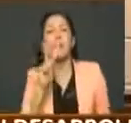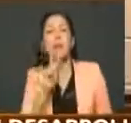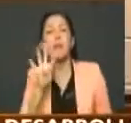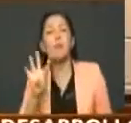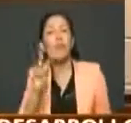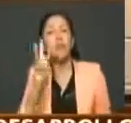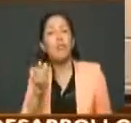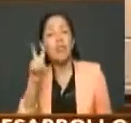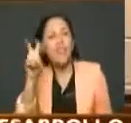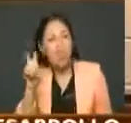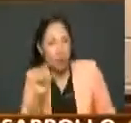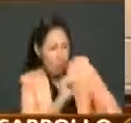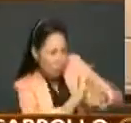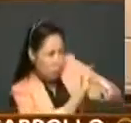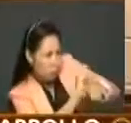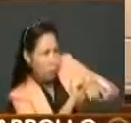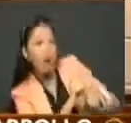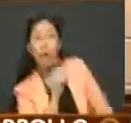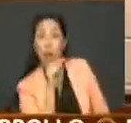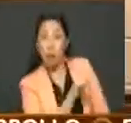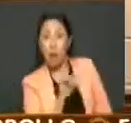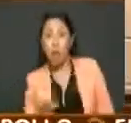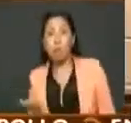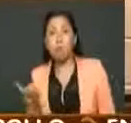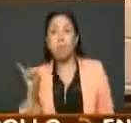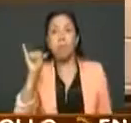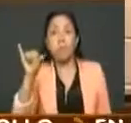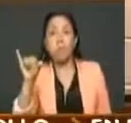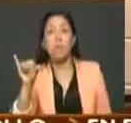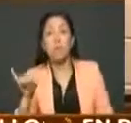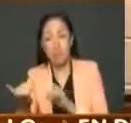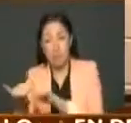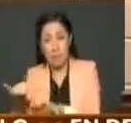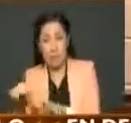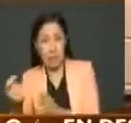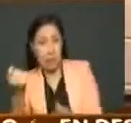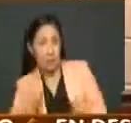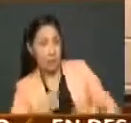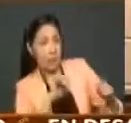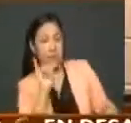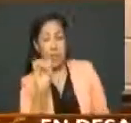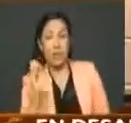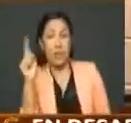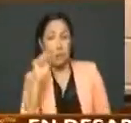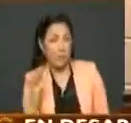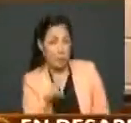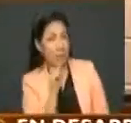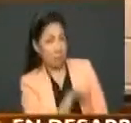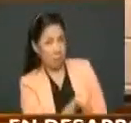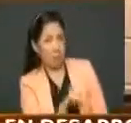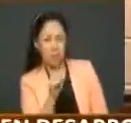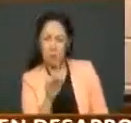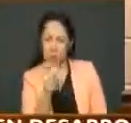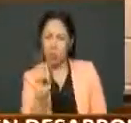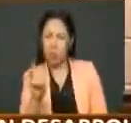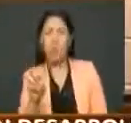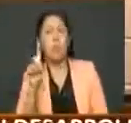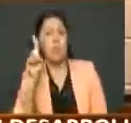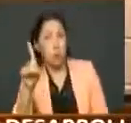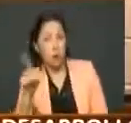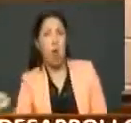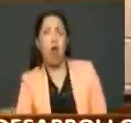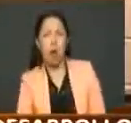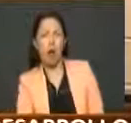HK-2487, aeronave que fue vendida a Luis Carlos Molina Yepes en el año 1981 y que la